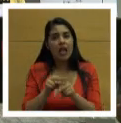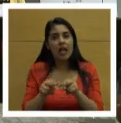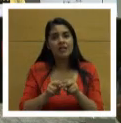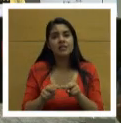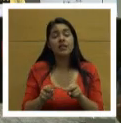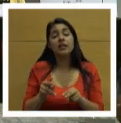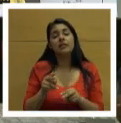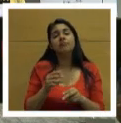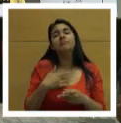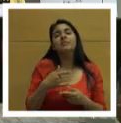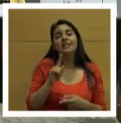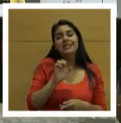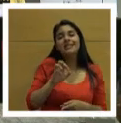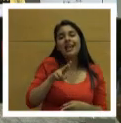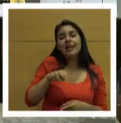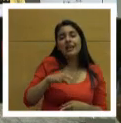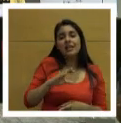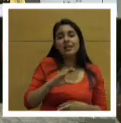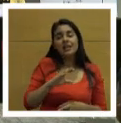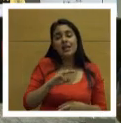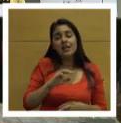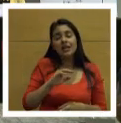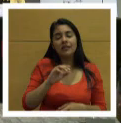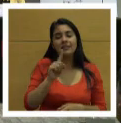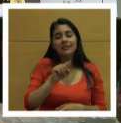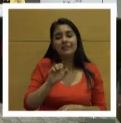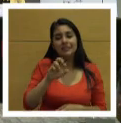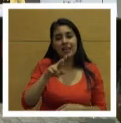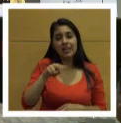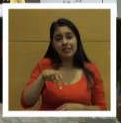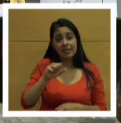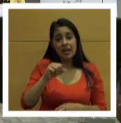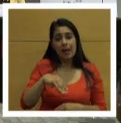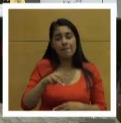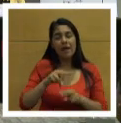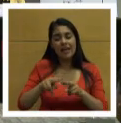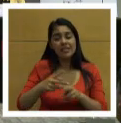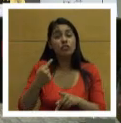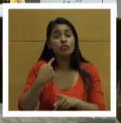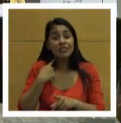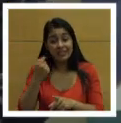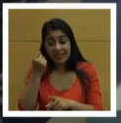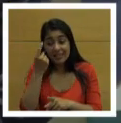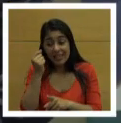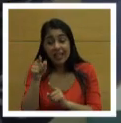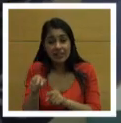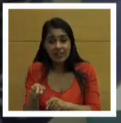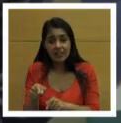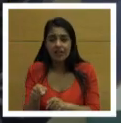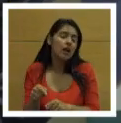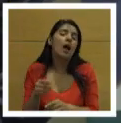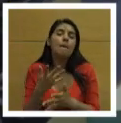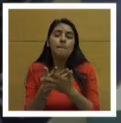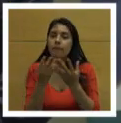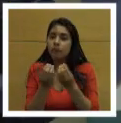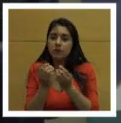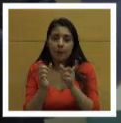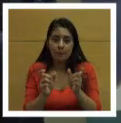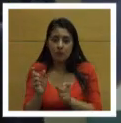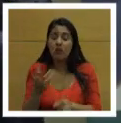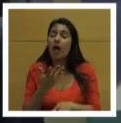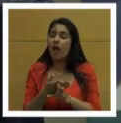la Mujer desde el punto de vista psicológico es tratar de concientizar, hacer conciencia de riesgo de la persona. Hay muchas personas que, producto de la violencia que han